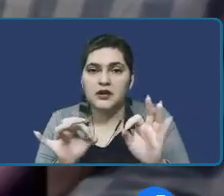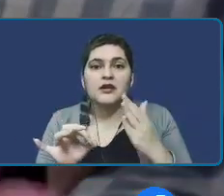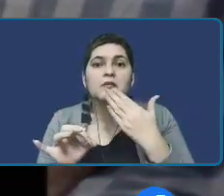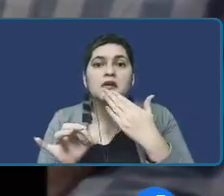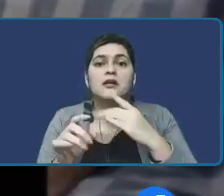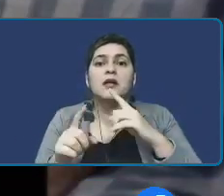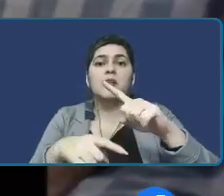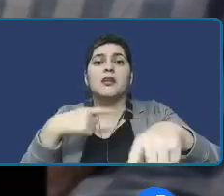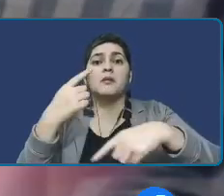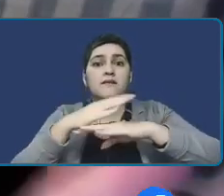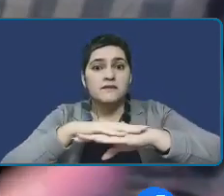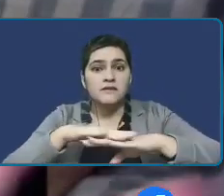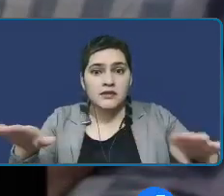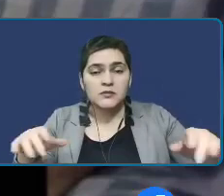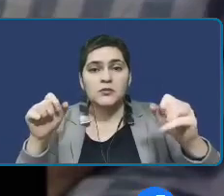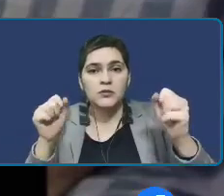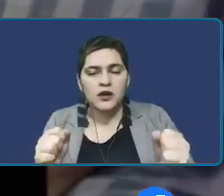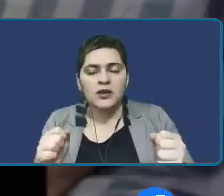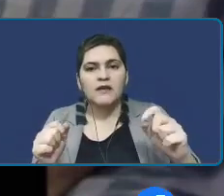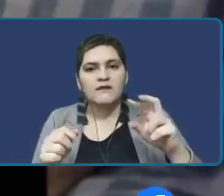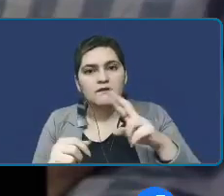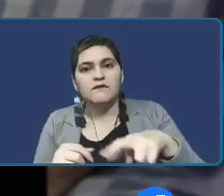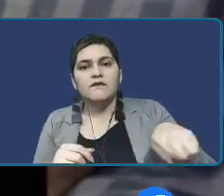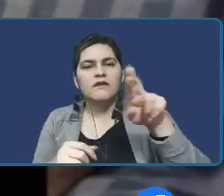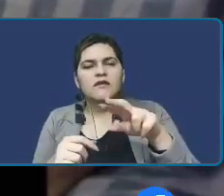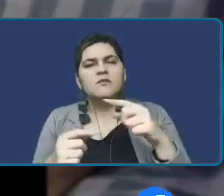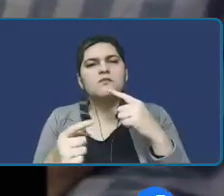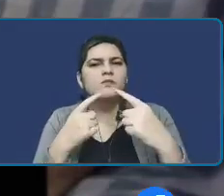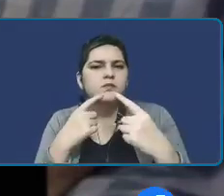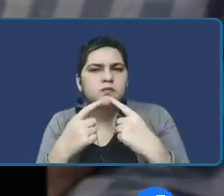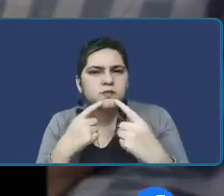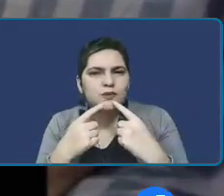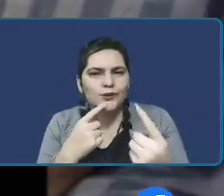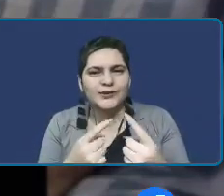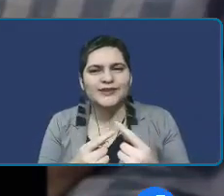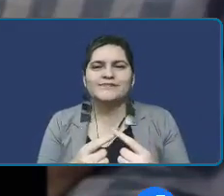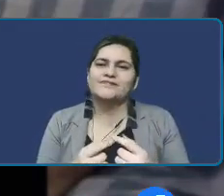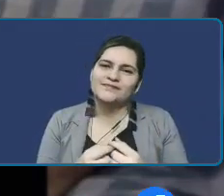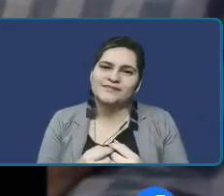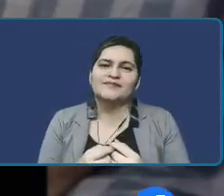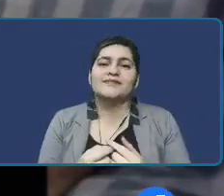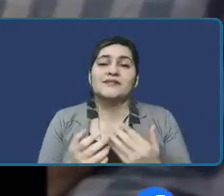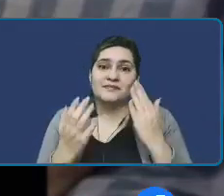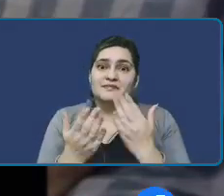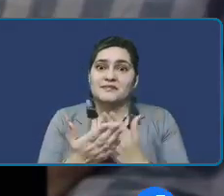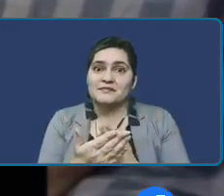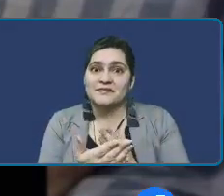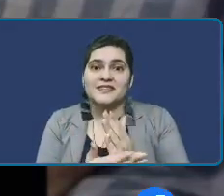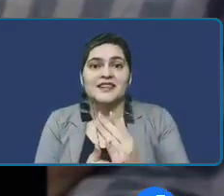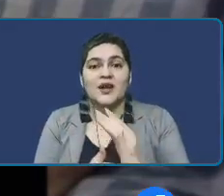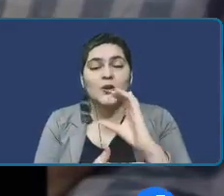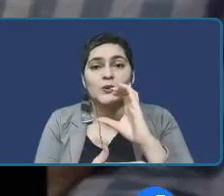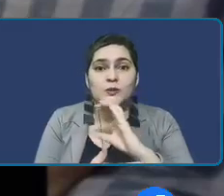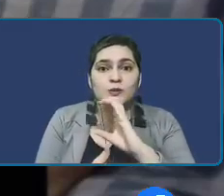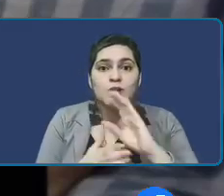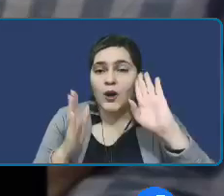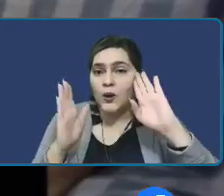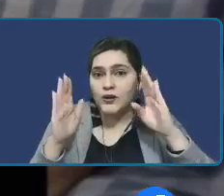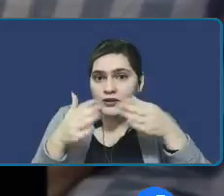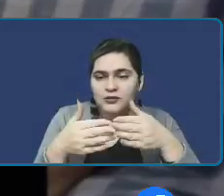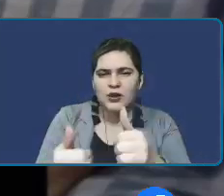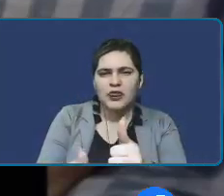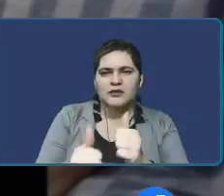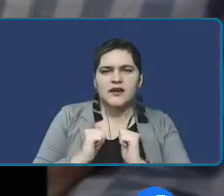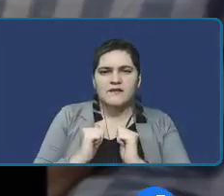retornamos, nos reencontramos para un espacio de preguntas junto a la doctora también. Así es que damos inicio al curso Autismo y Desafíos en la Alimentación